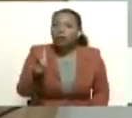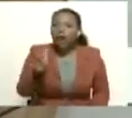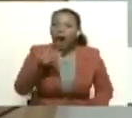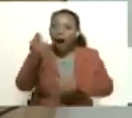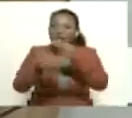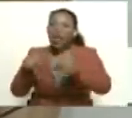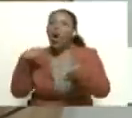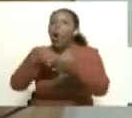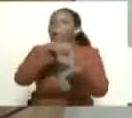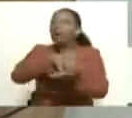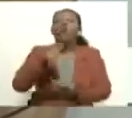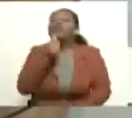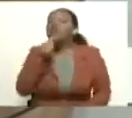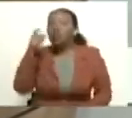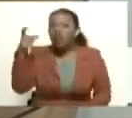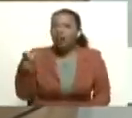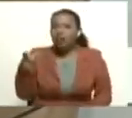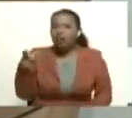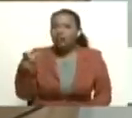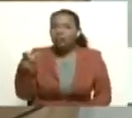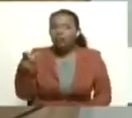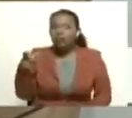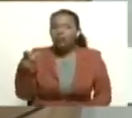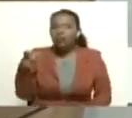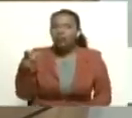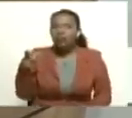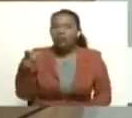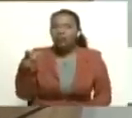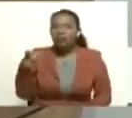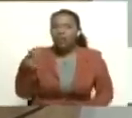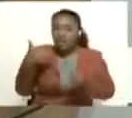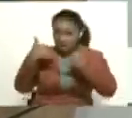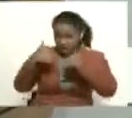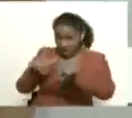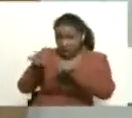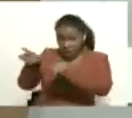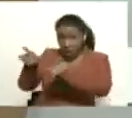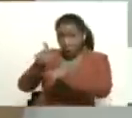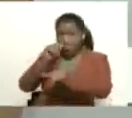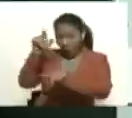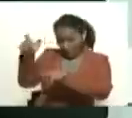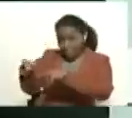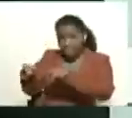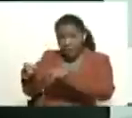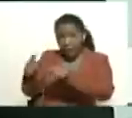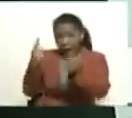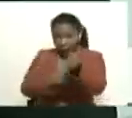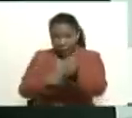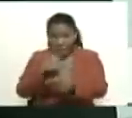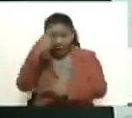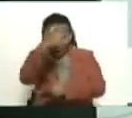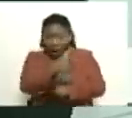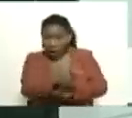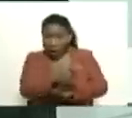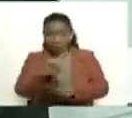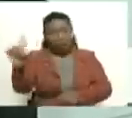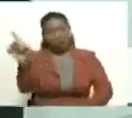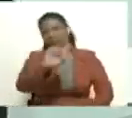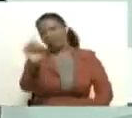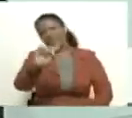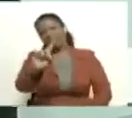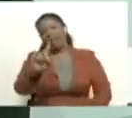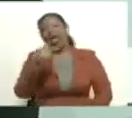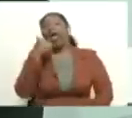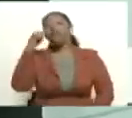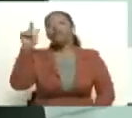de Estado? Bolton. El hijo de Bolton. El hermano de Bolton. No. Cuando él